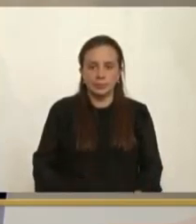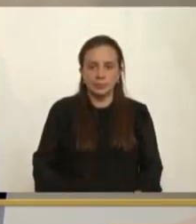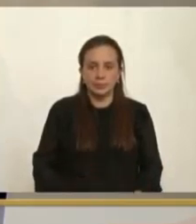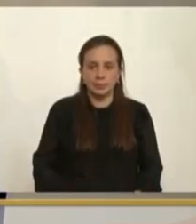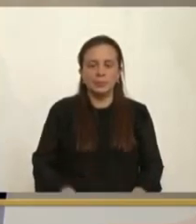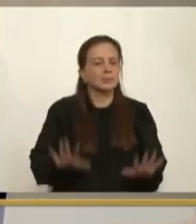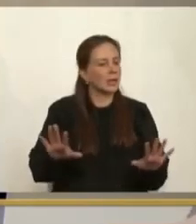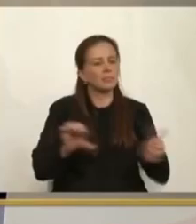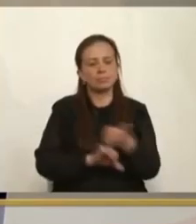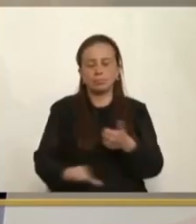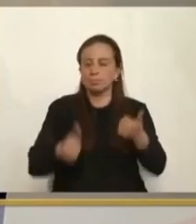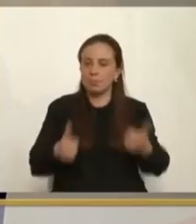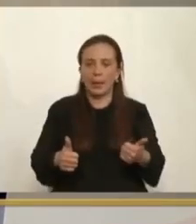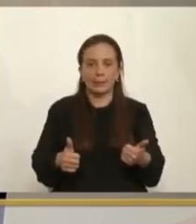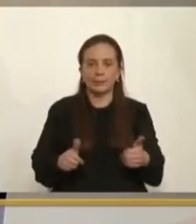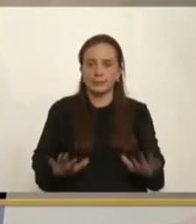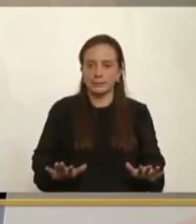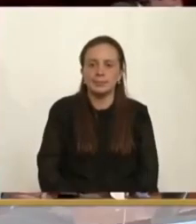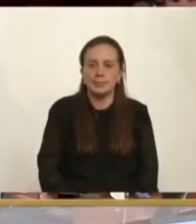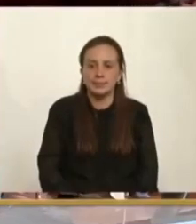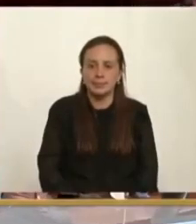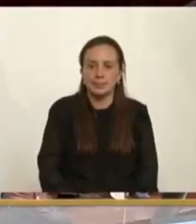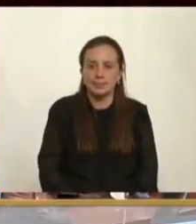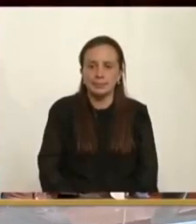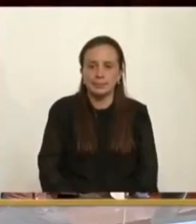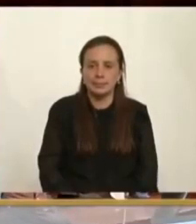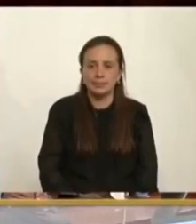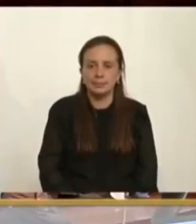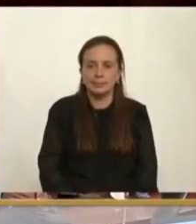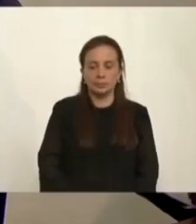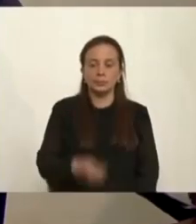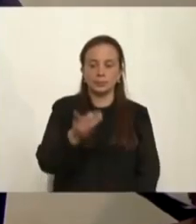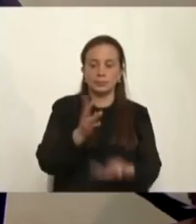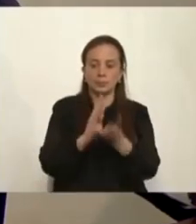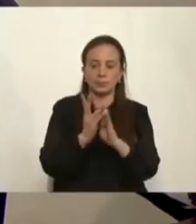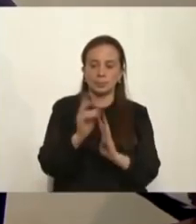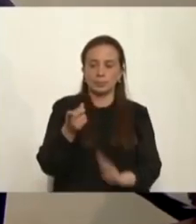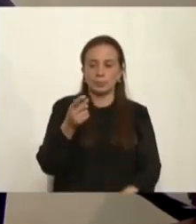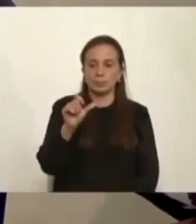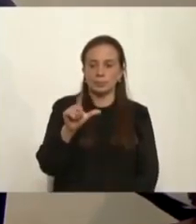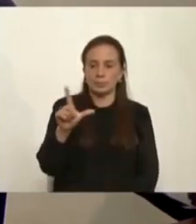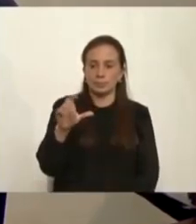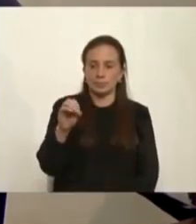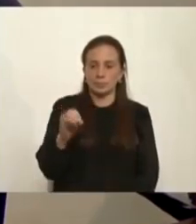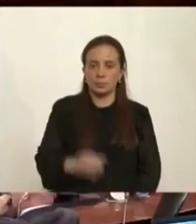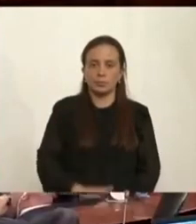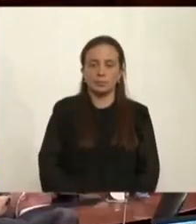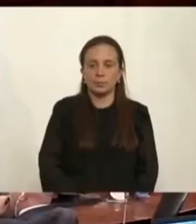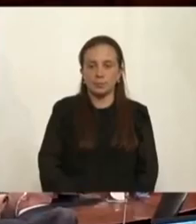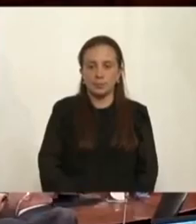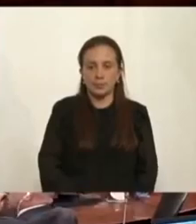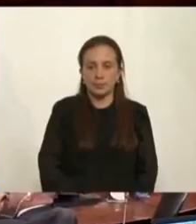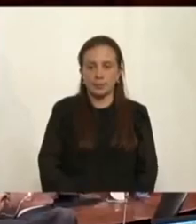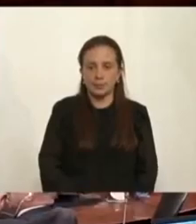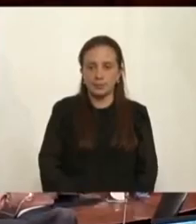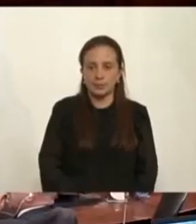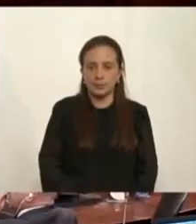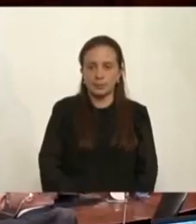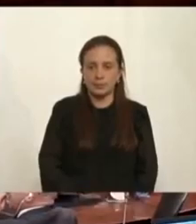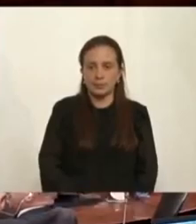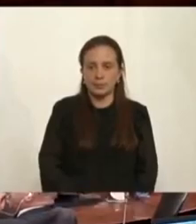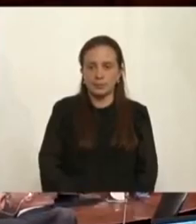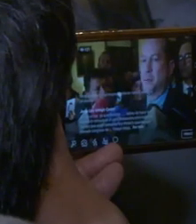Levanta. Buen comportamiento, les voy a agradecer. El presidente del Congreso anunció que convocó a la mesa directiva para